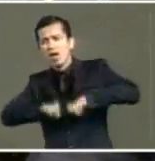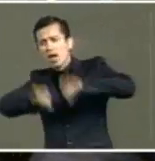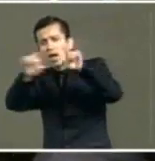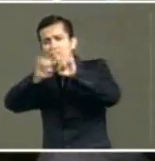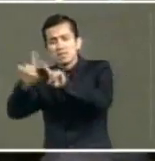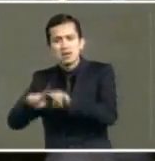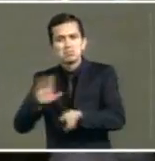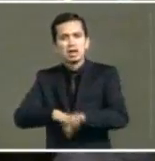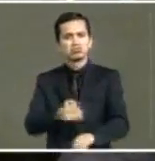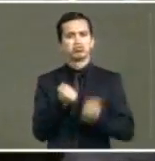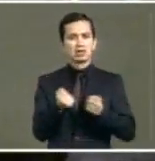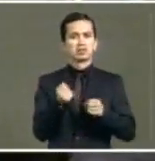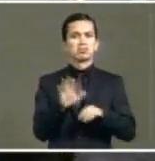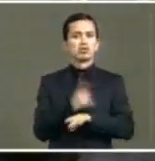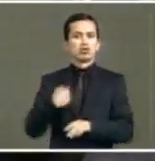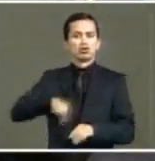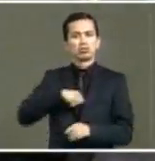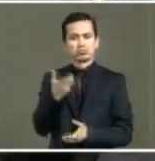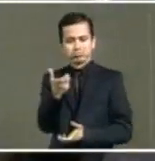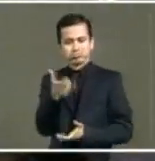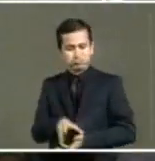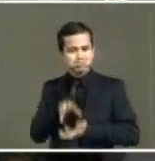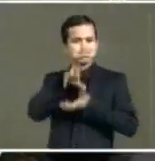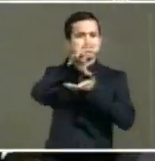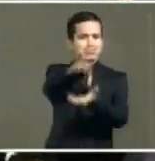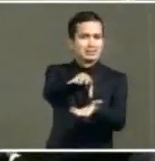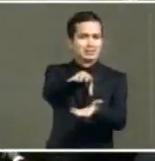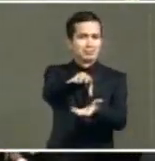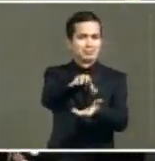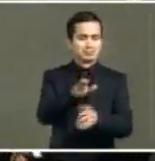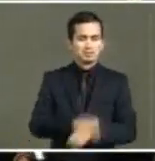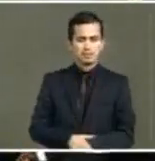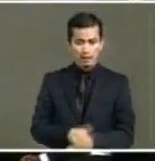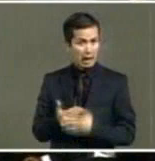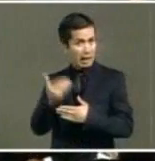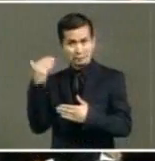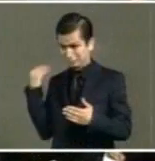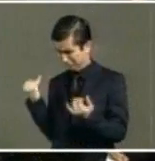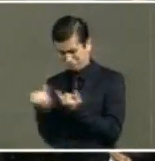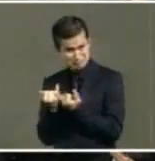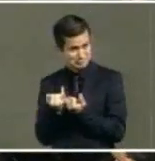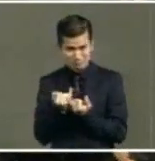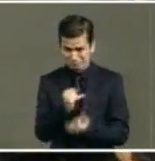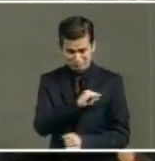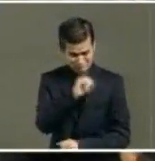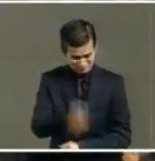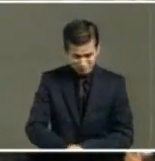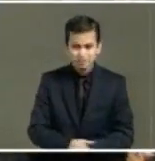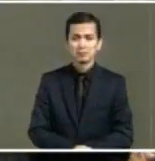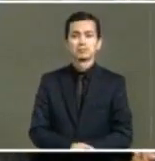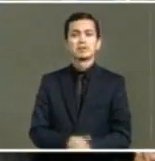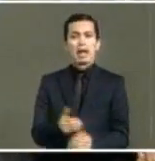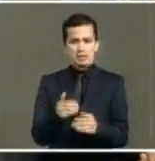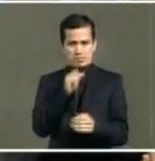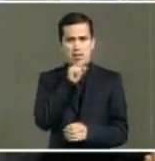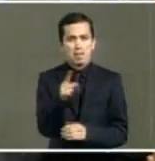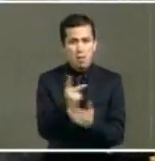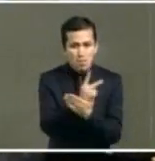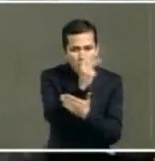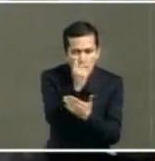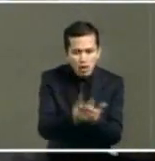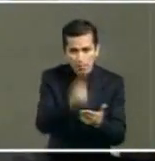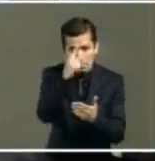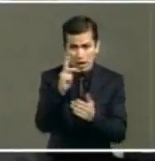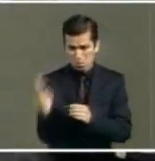ella más que nunca en la historia. Además, el fortalecimiento de los programas sociales, aún en medio de la